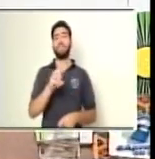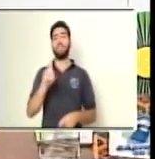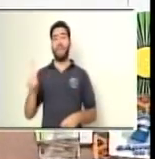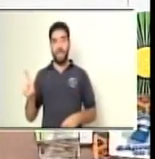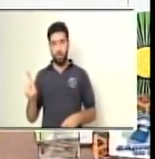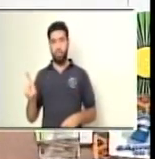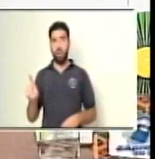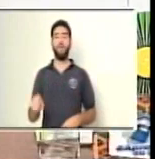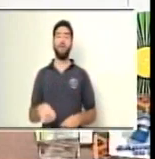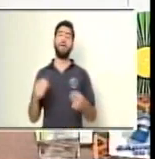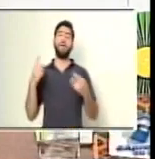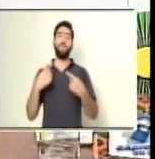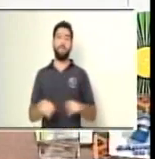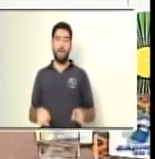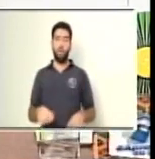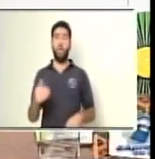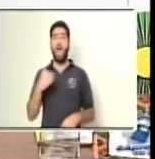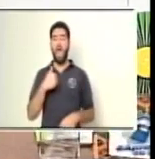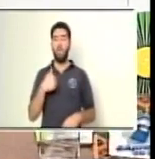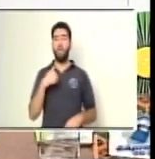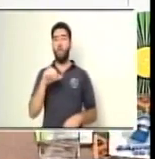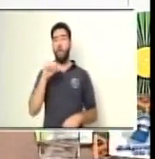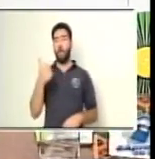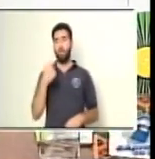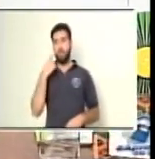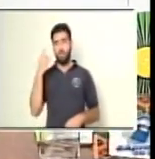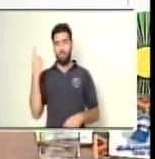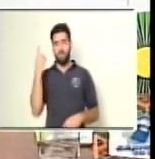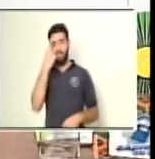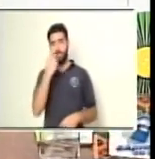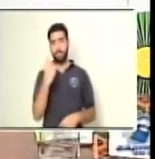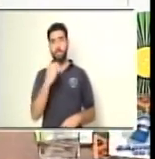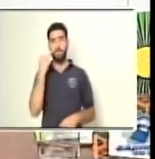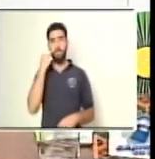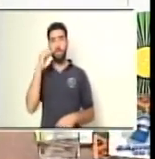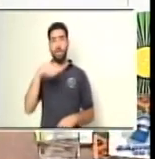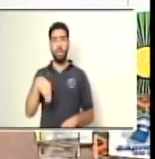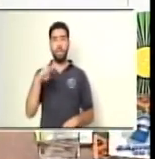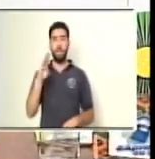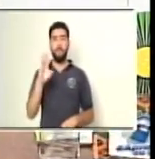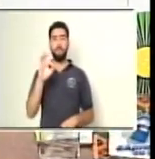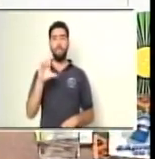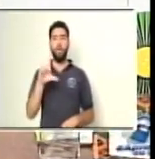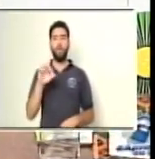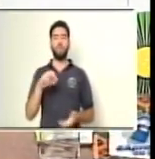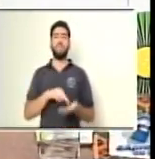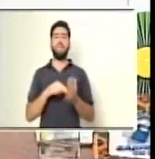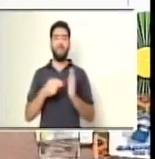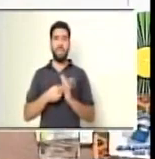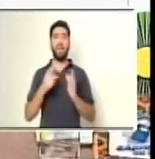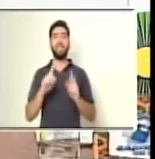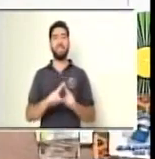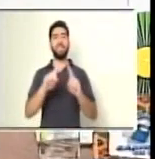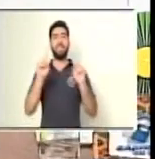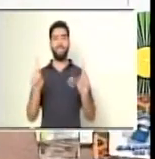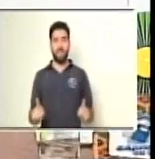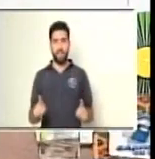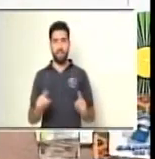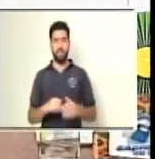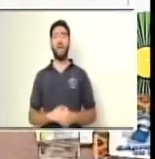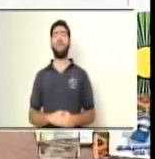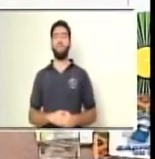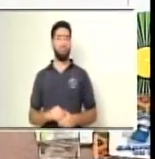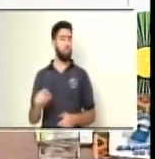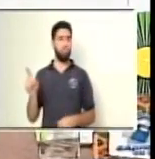Sin embargo, los otros símbolos que tenemos acá nos representan una diferencia, que no es